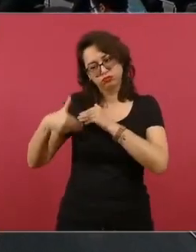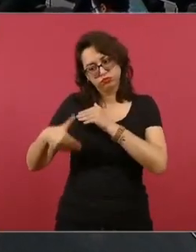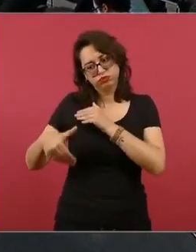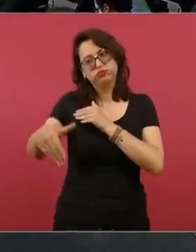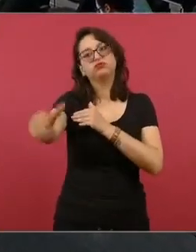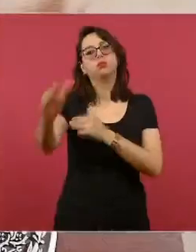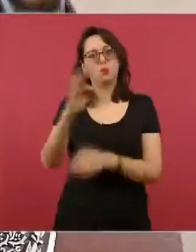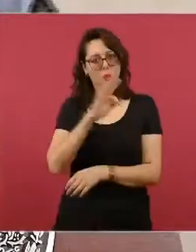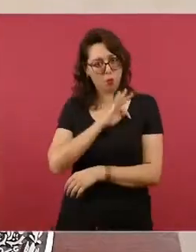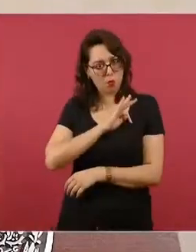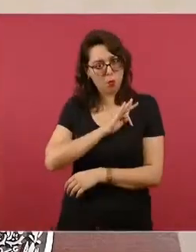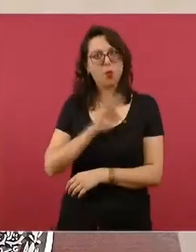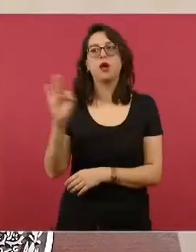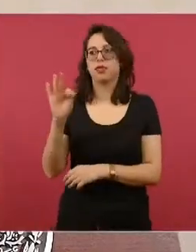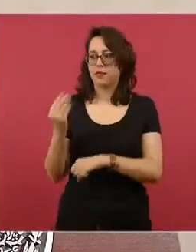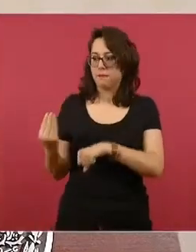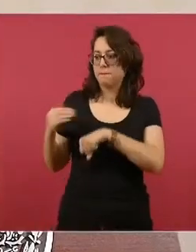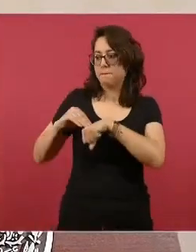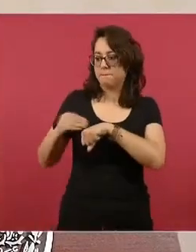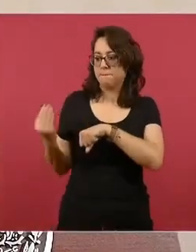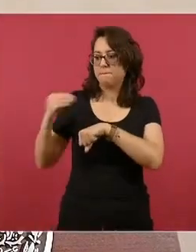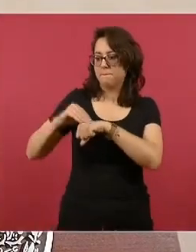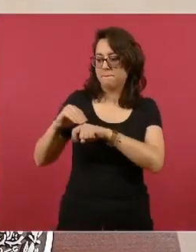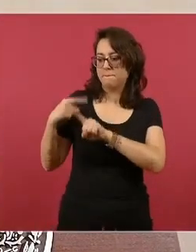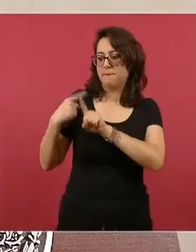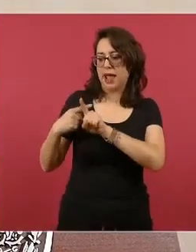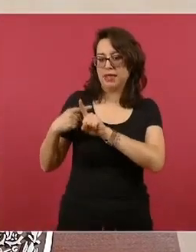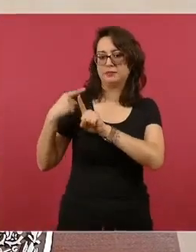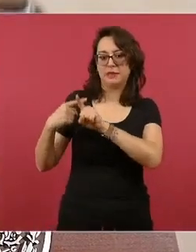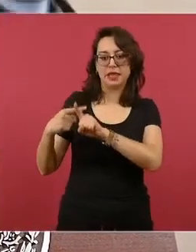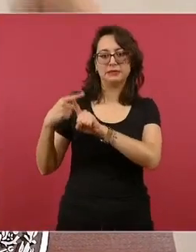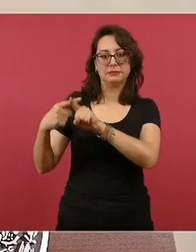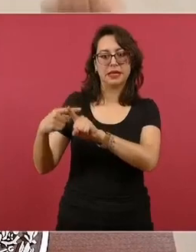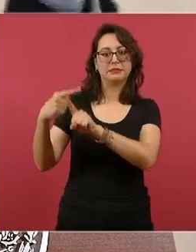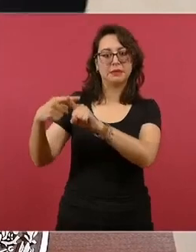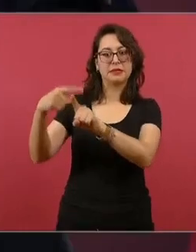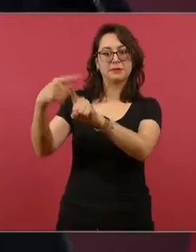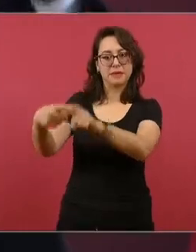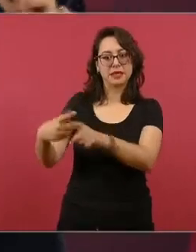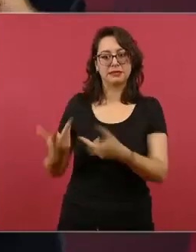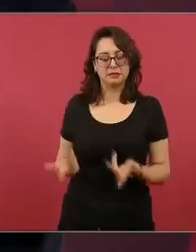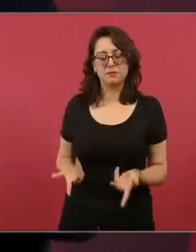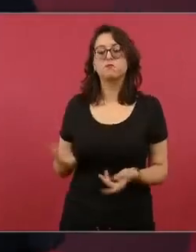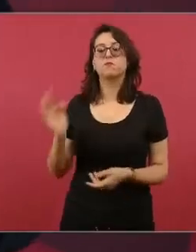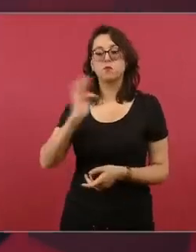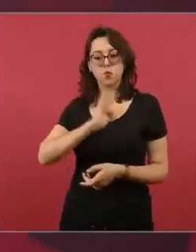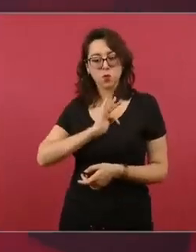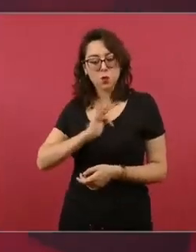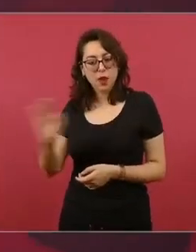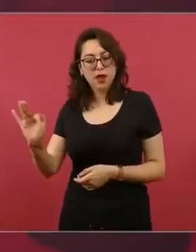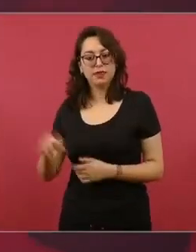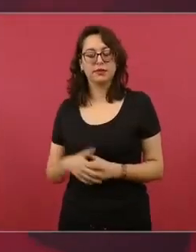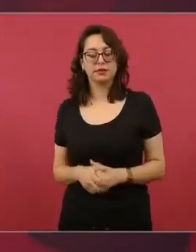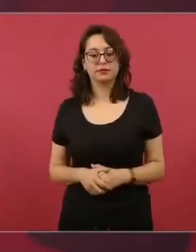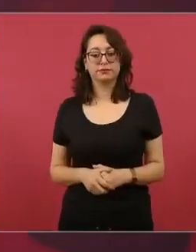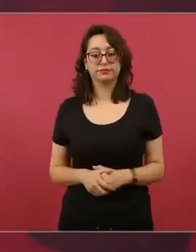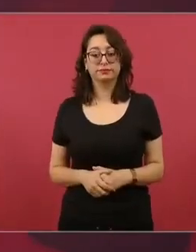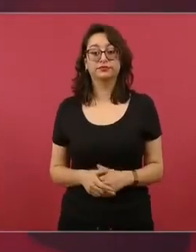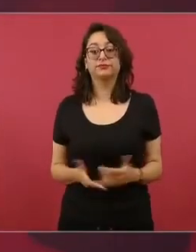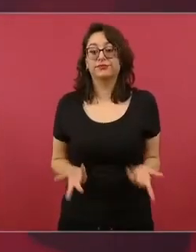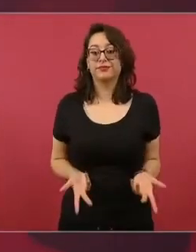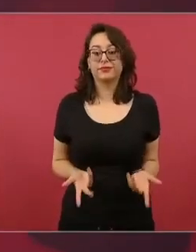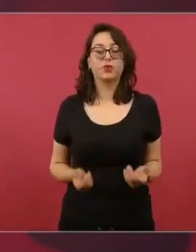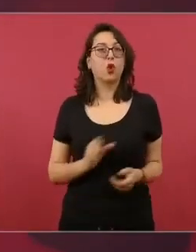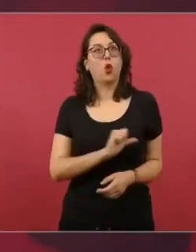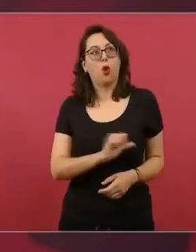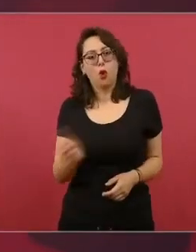mentiras. Eso que hablábamos de los impuestos. El problema es que no están